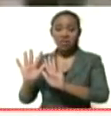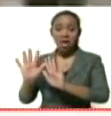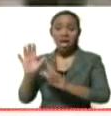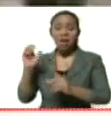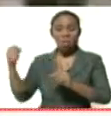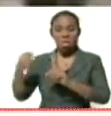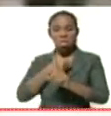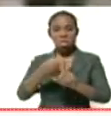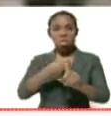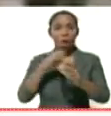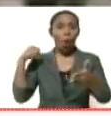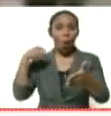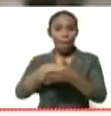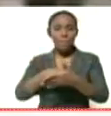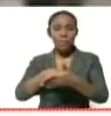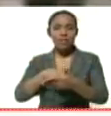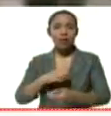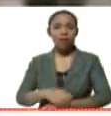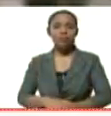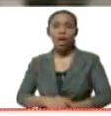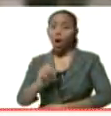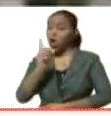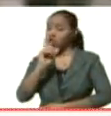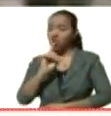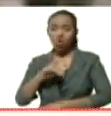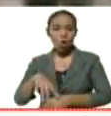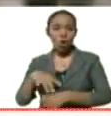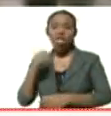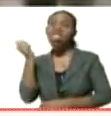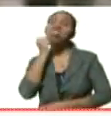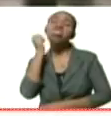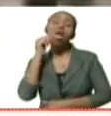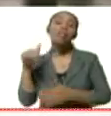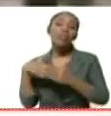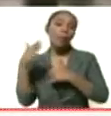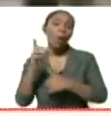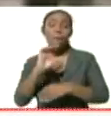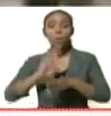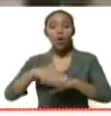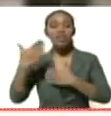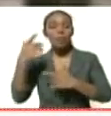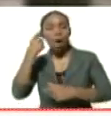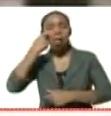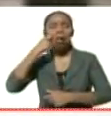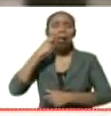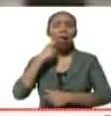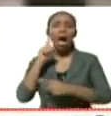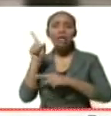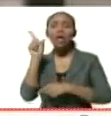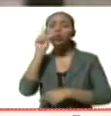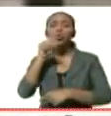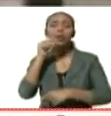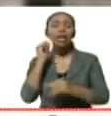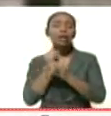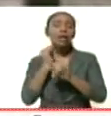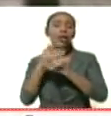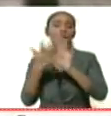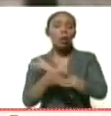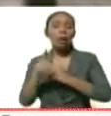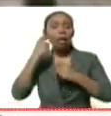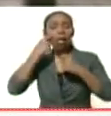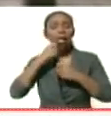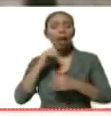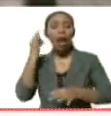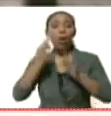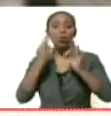ataques golpistas? No se quejen después, pues salen a llorar por las redes sociales cuando la justicia les